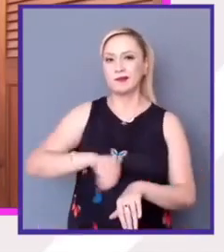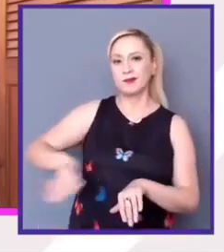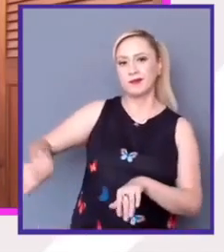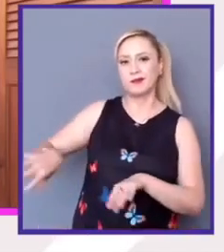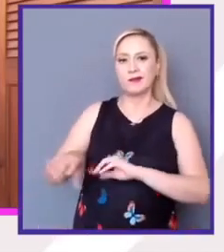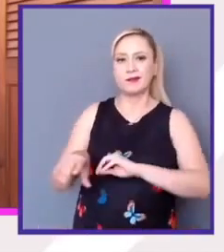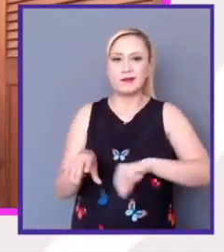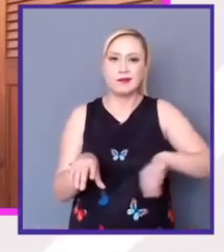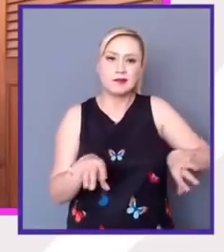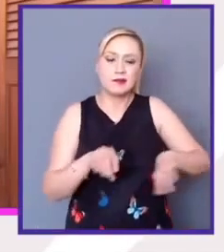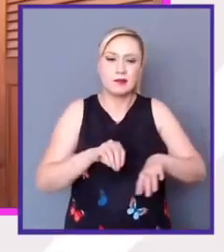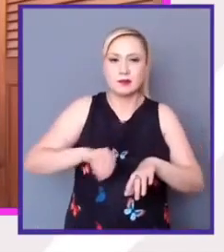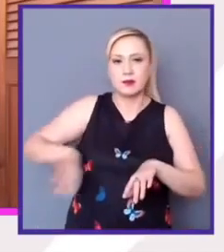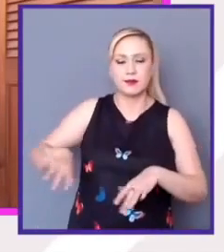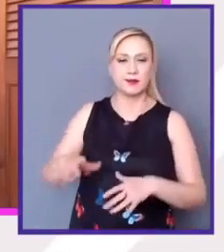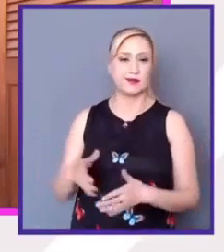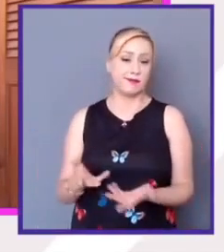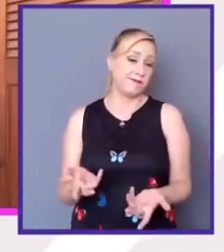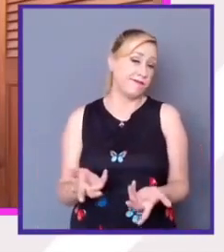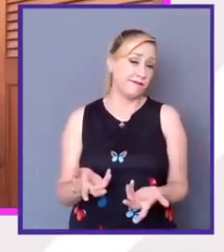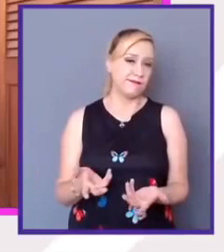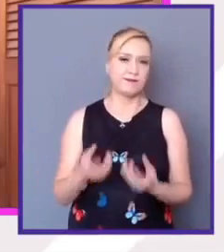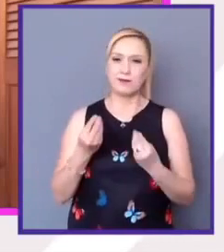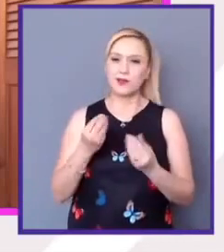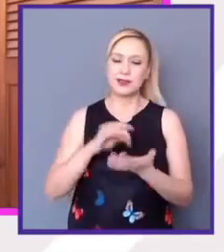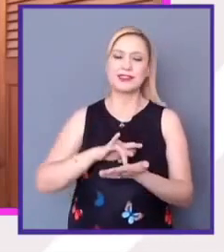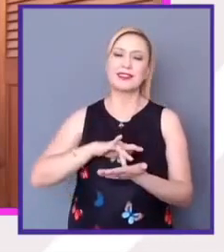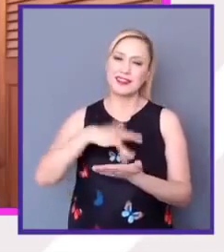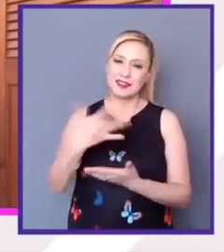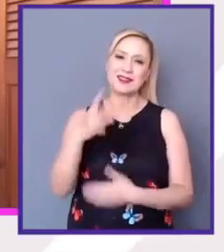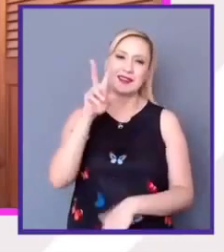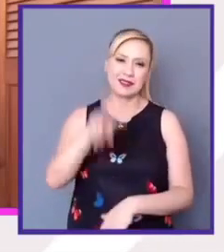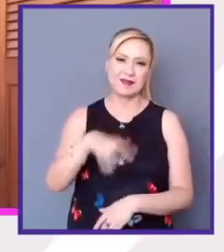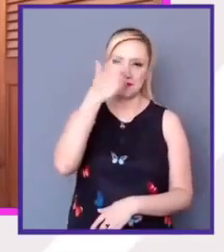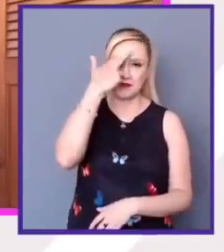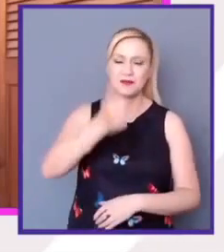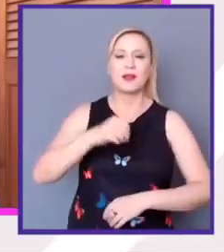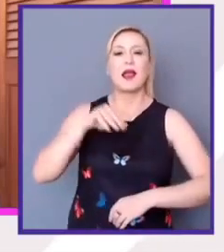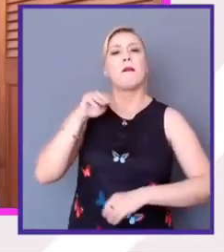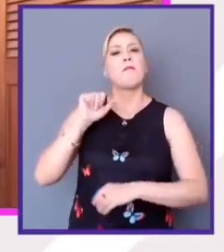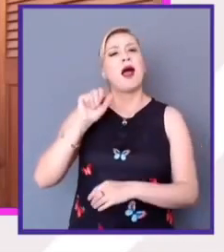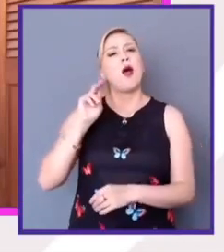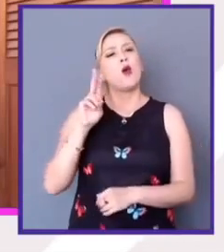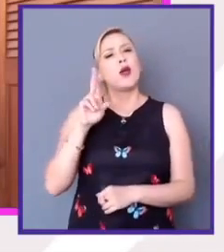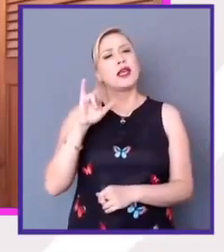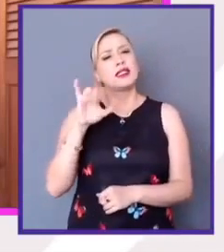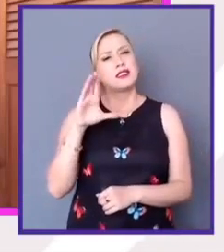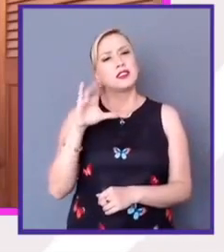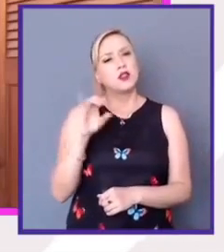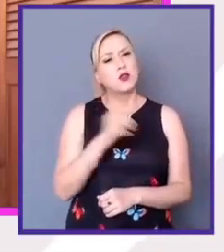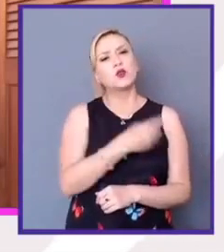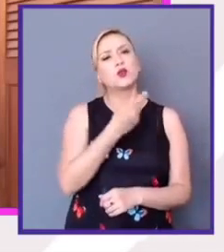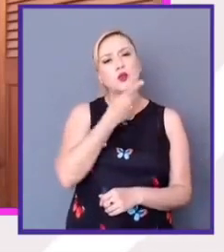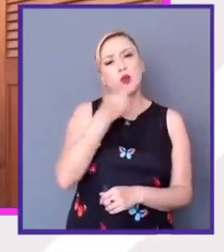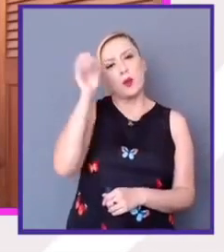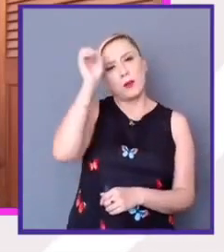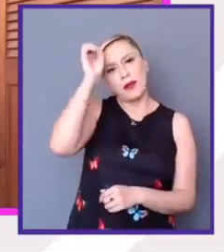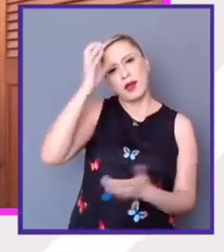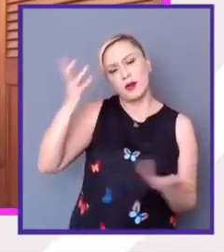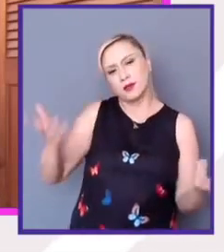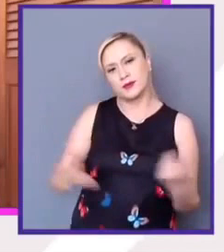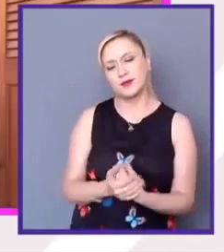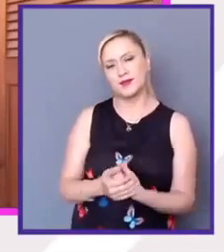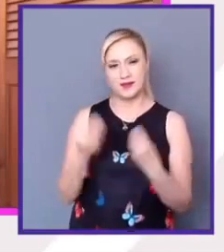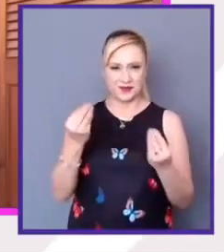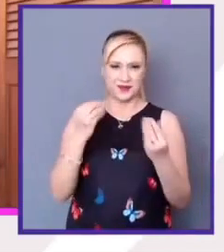estos sesgos inconscientes. Muchas gracias. Mauricio Ariza de EY, ¿qué nos puedes comentar al respecto? Muchísimas